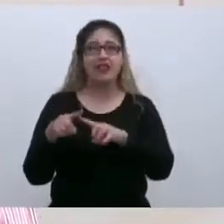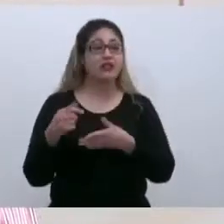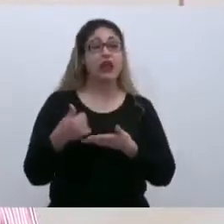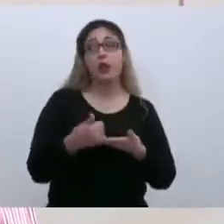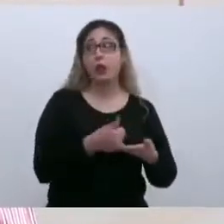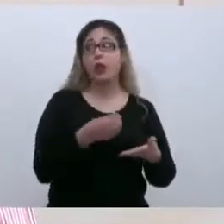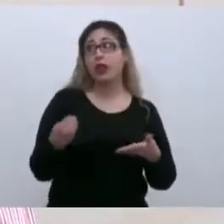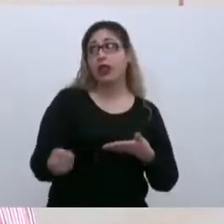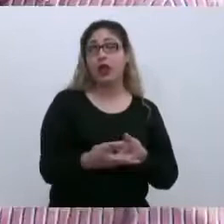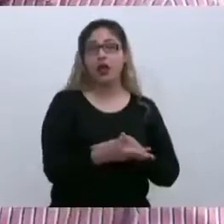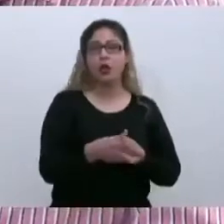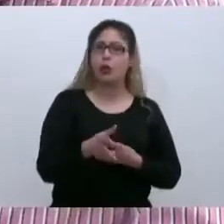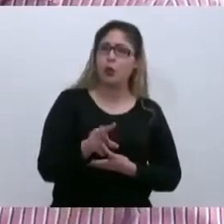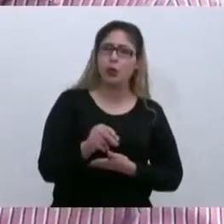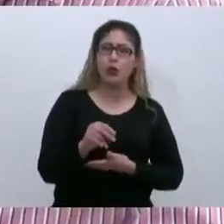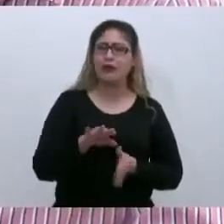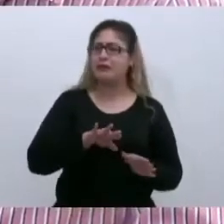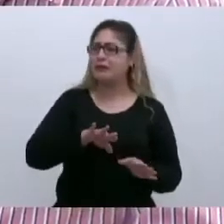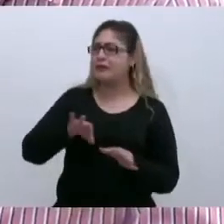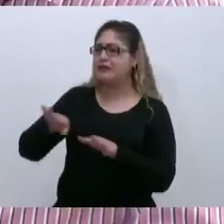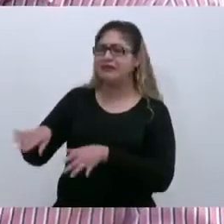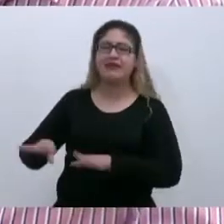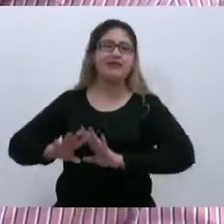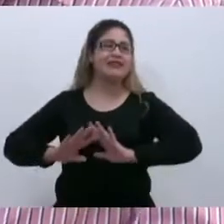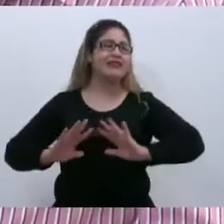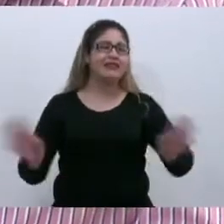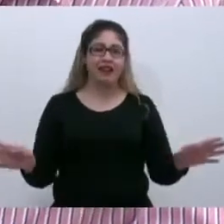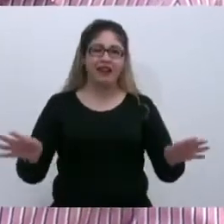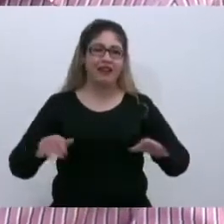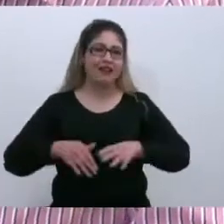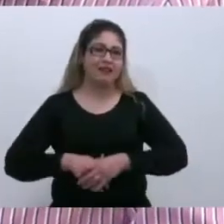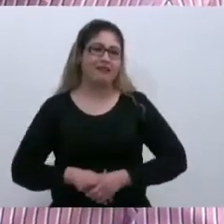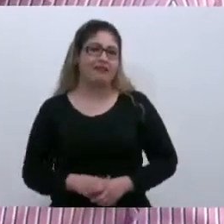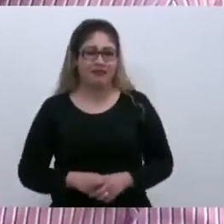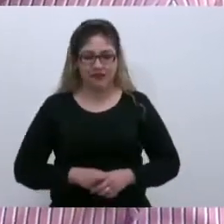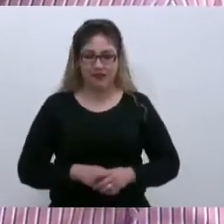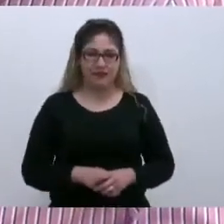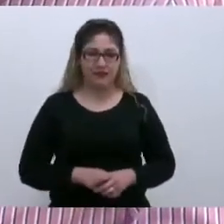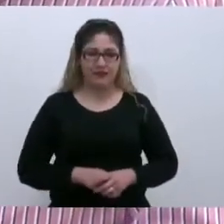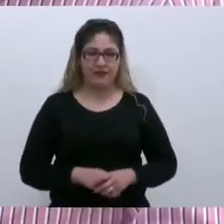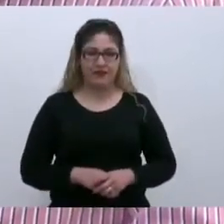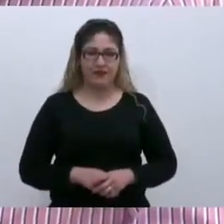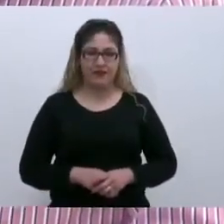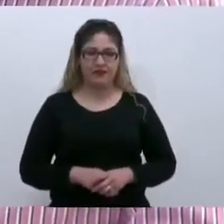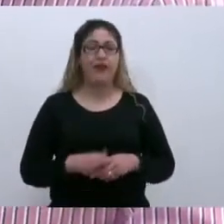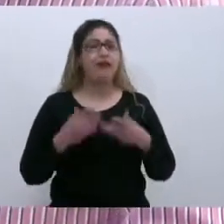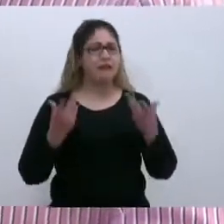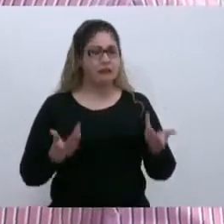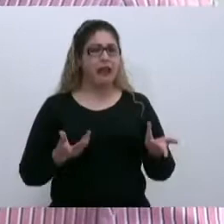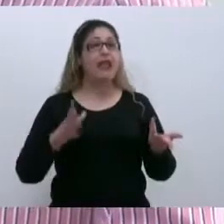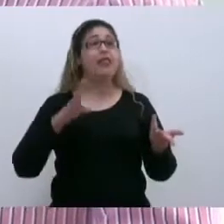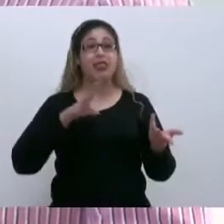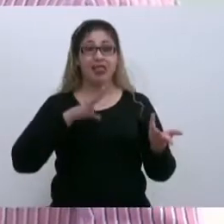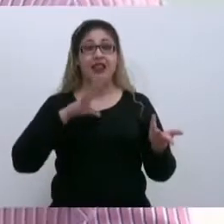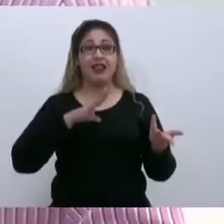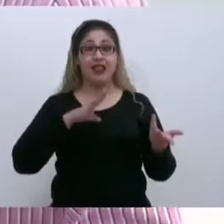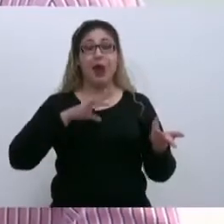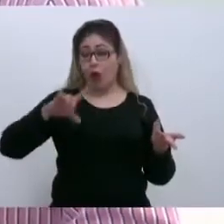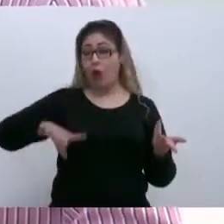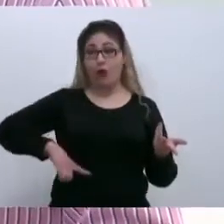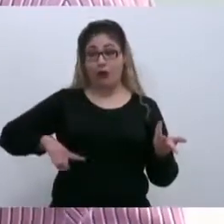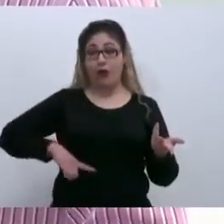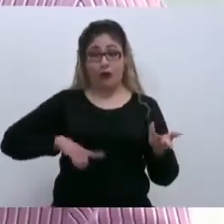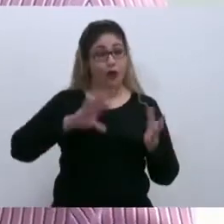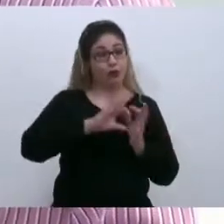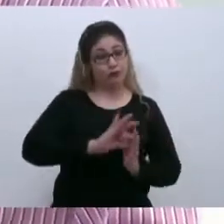próximas elecciones, porque hay un acuerdo ya con todos los gobernadores en favor de